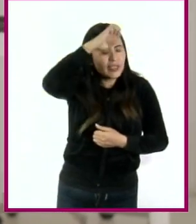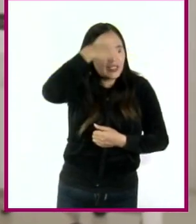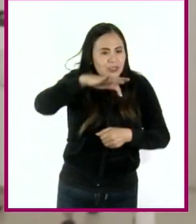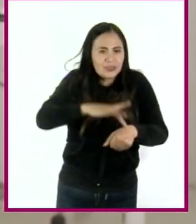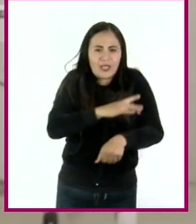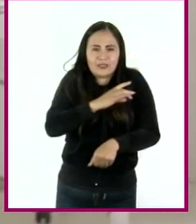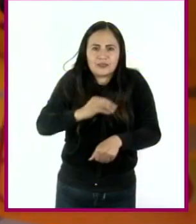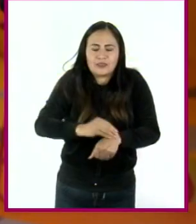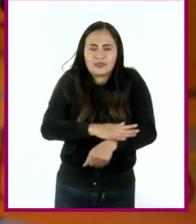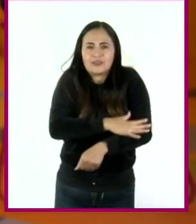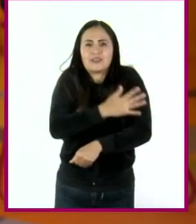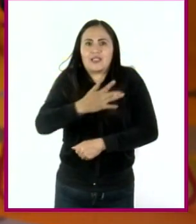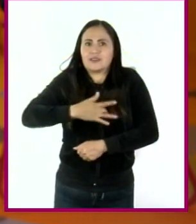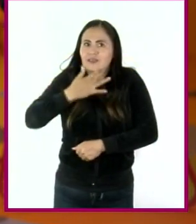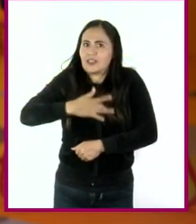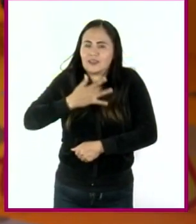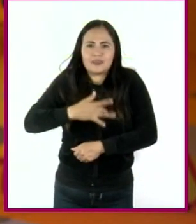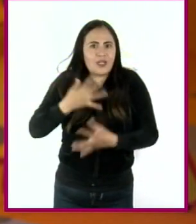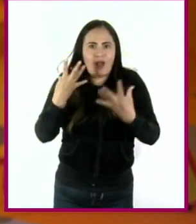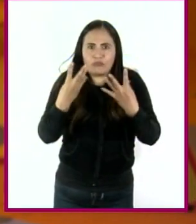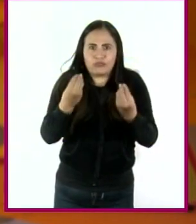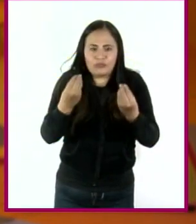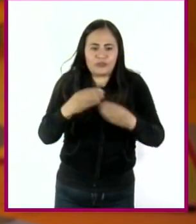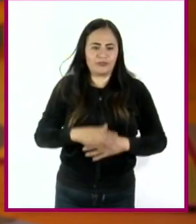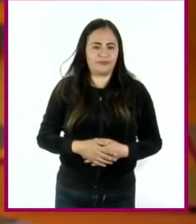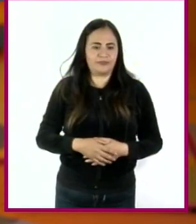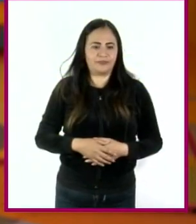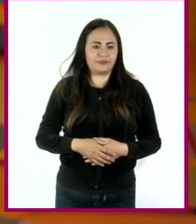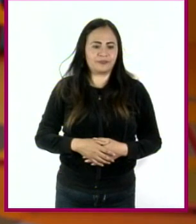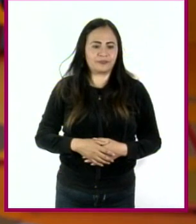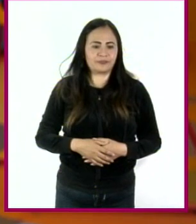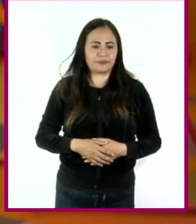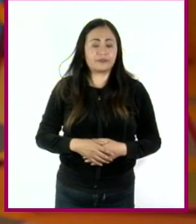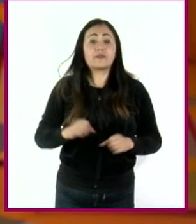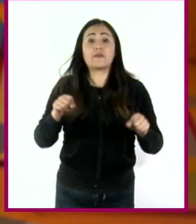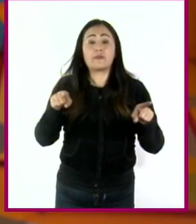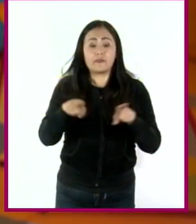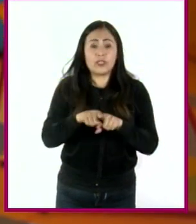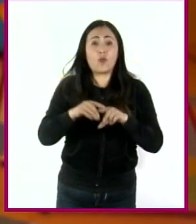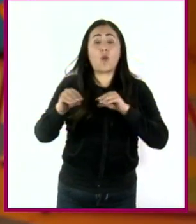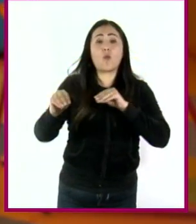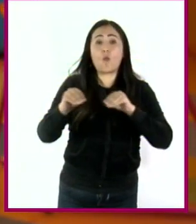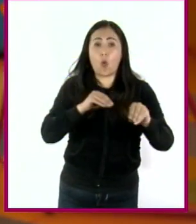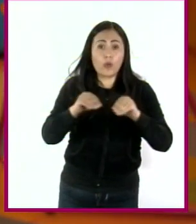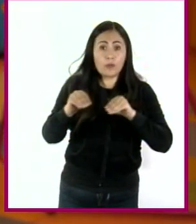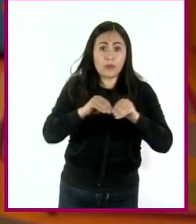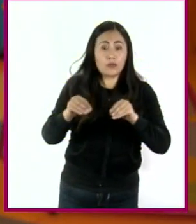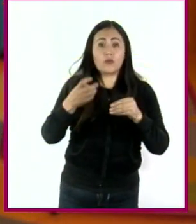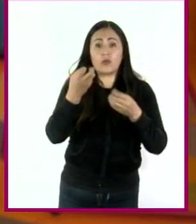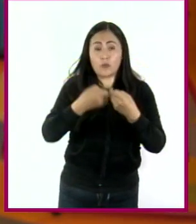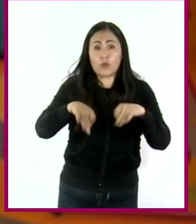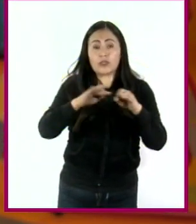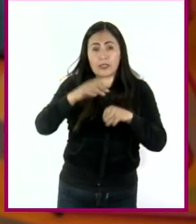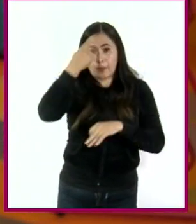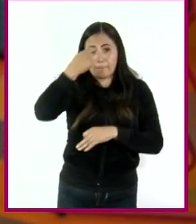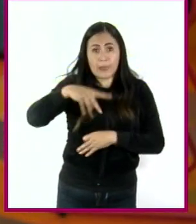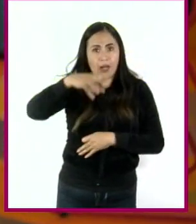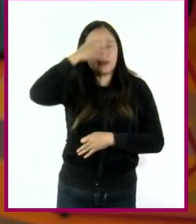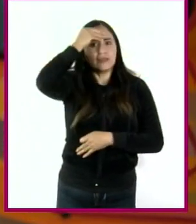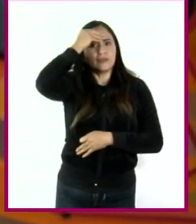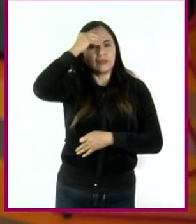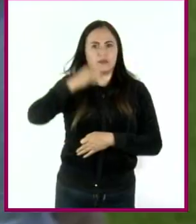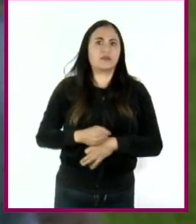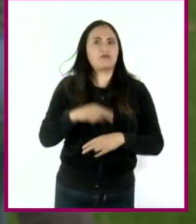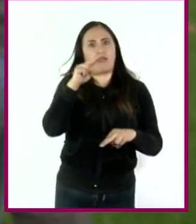multisensoriales. Y por último, pero no menos importante, el movimiento es vital para aprender. Ya no se vale